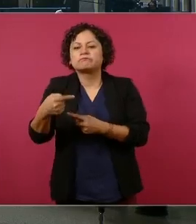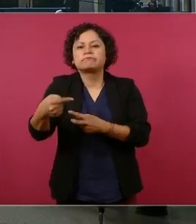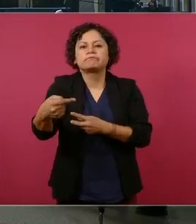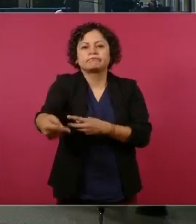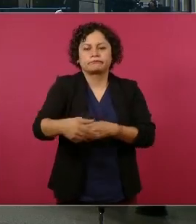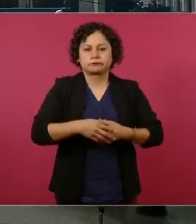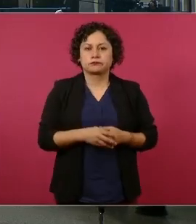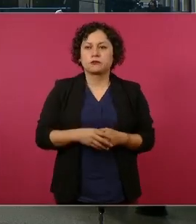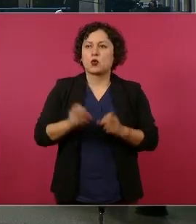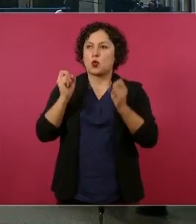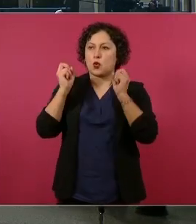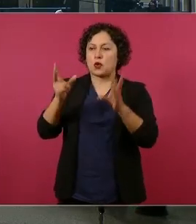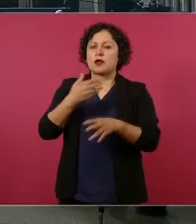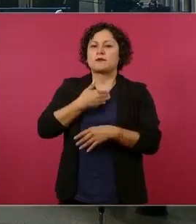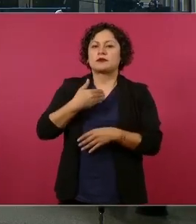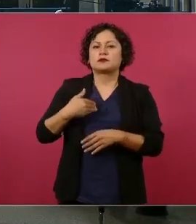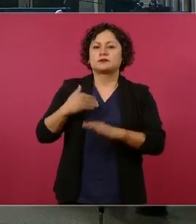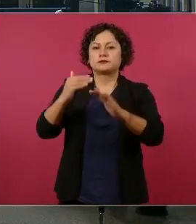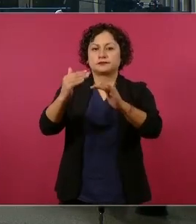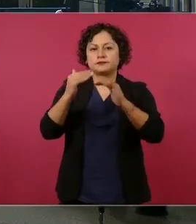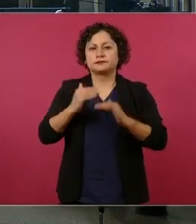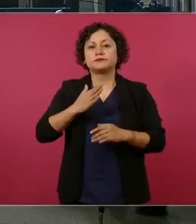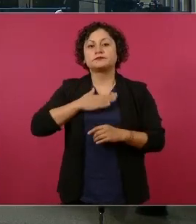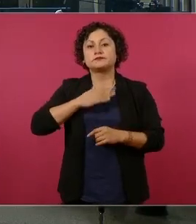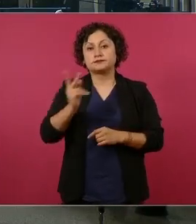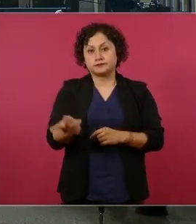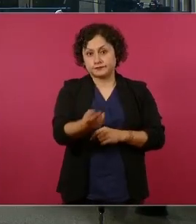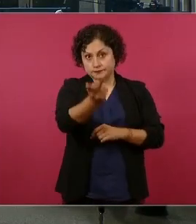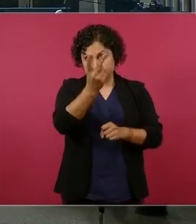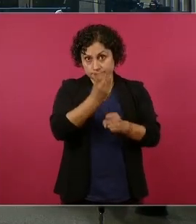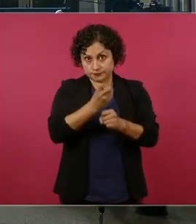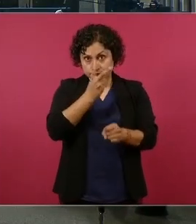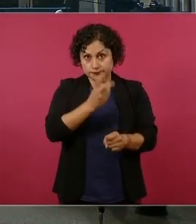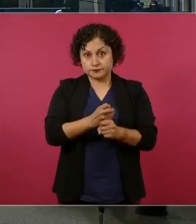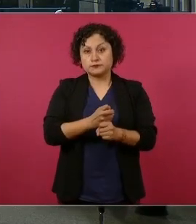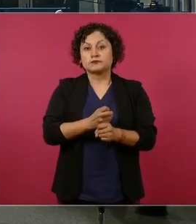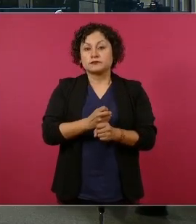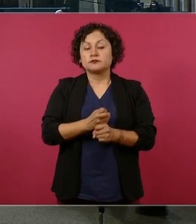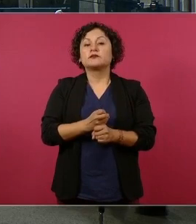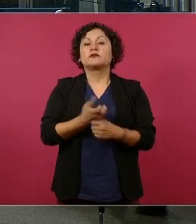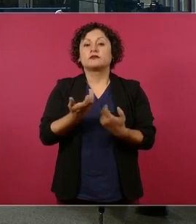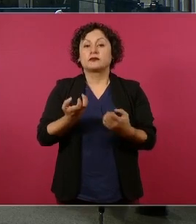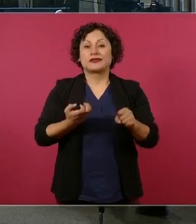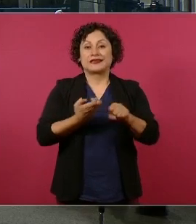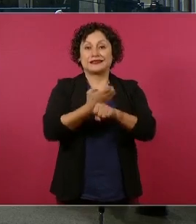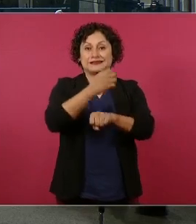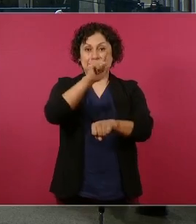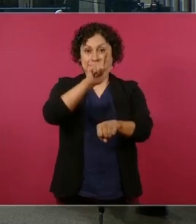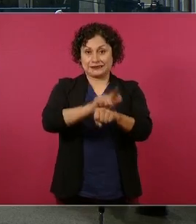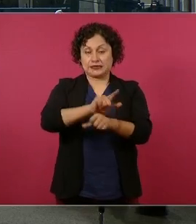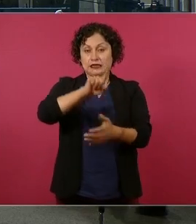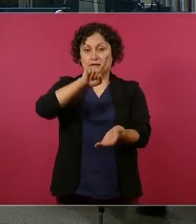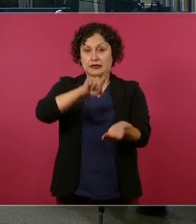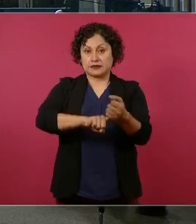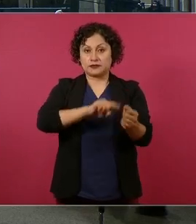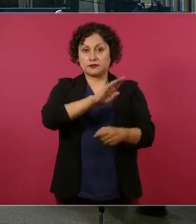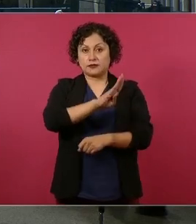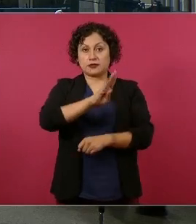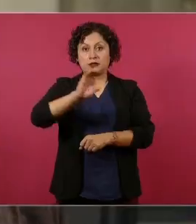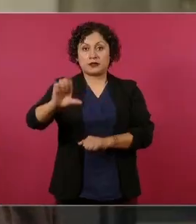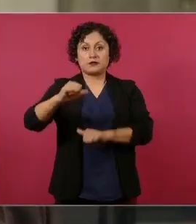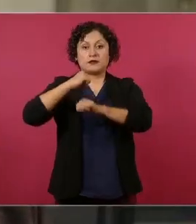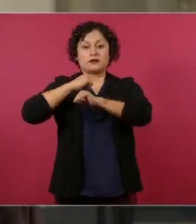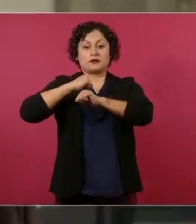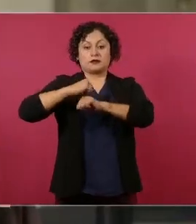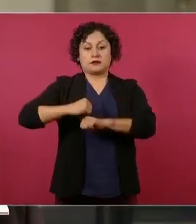Ok, presidente. Mi segunda pregunta, presidente. Funcionarios estatales de Baja California han informado que la garita